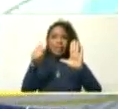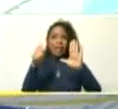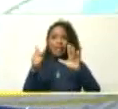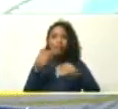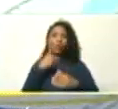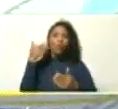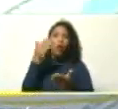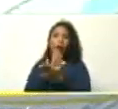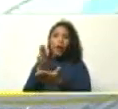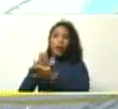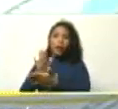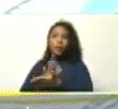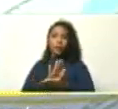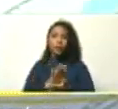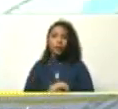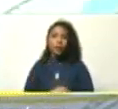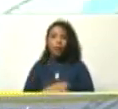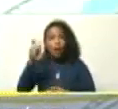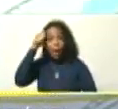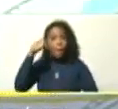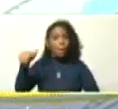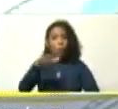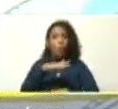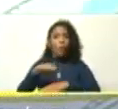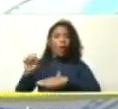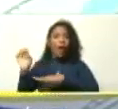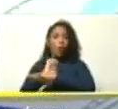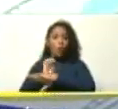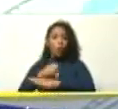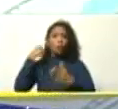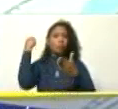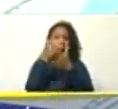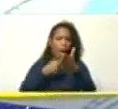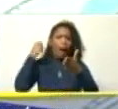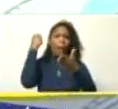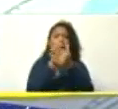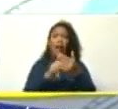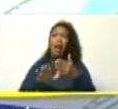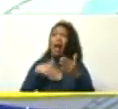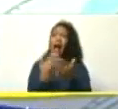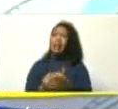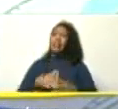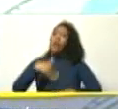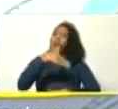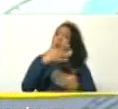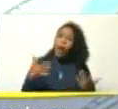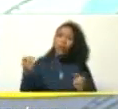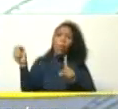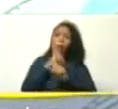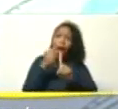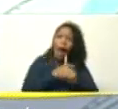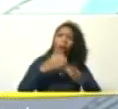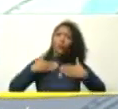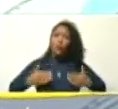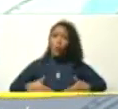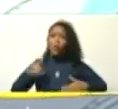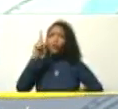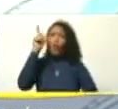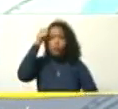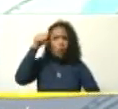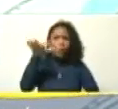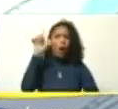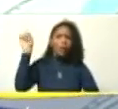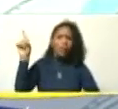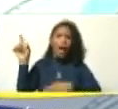muertos. Y el pueblo de Ecuador luchando. ¿Hasta cuándo se tortura el cuerpo de un pueblo como el de